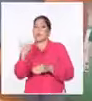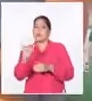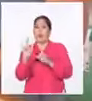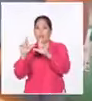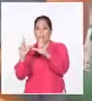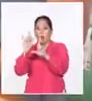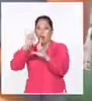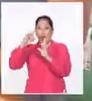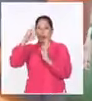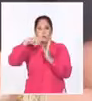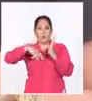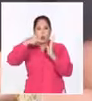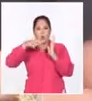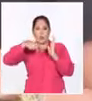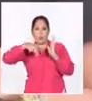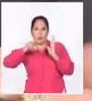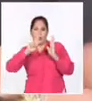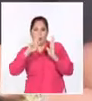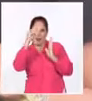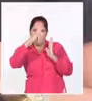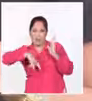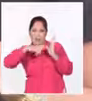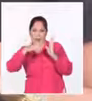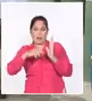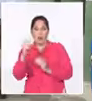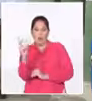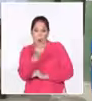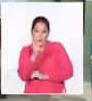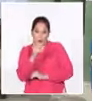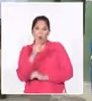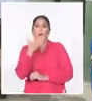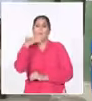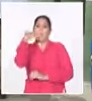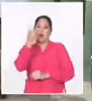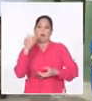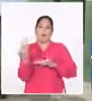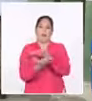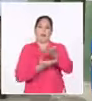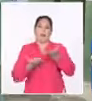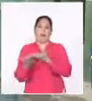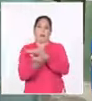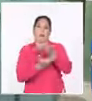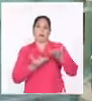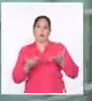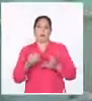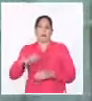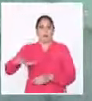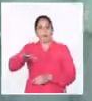código QR para el pago en línea son mecanismos que configuran la gestión de miles de establecimientos.